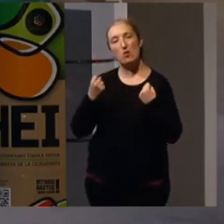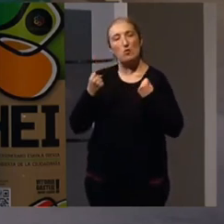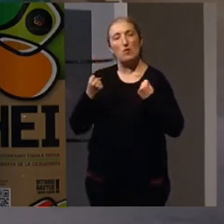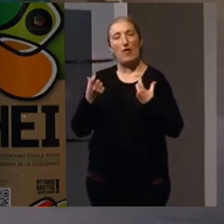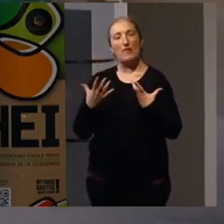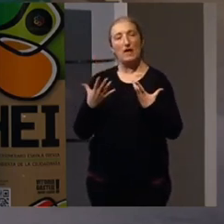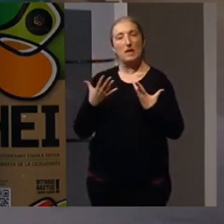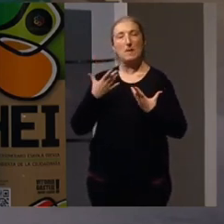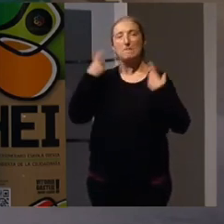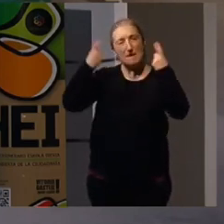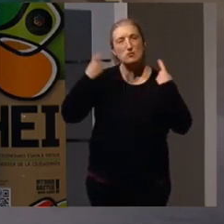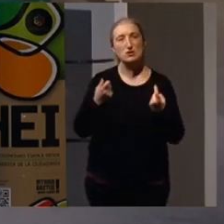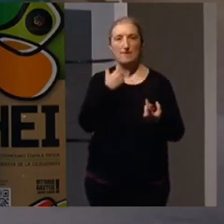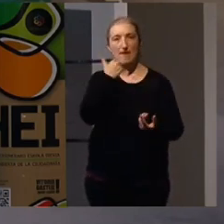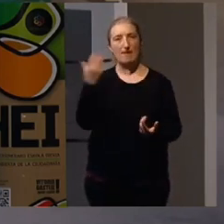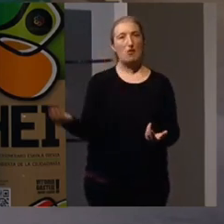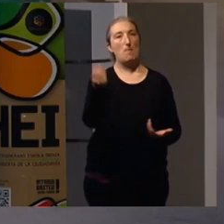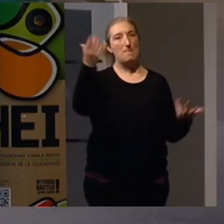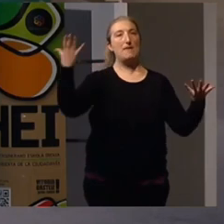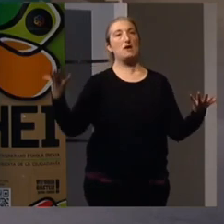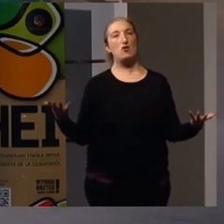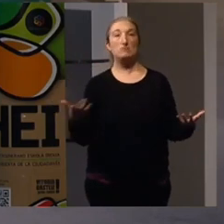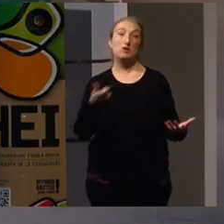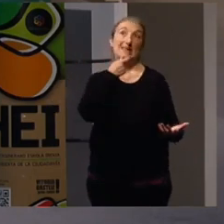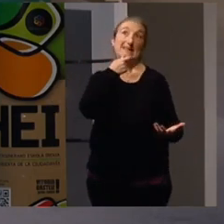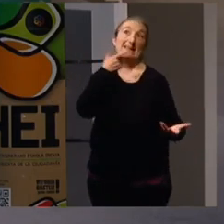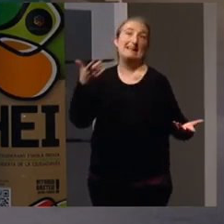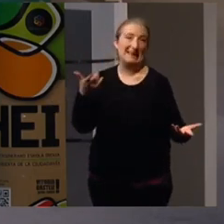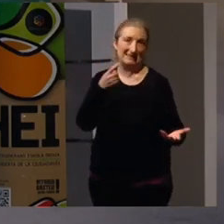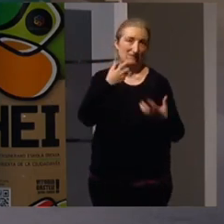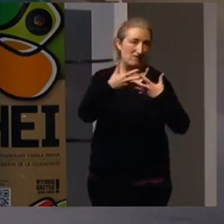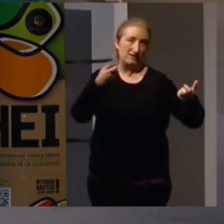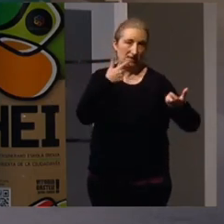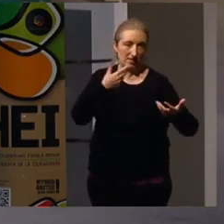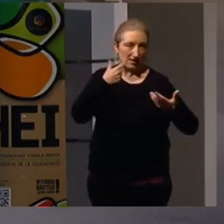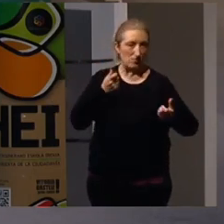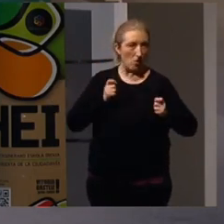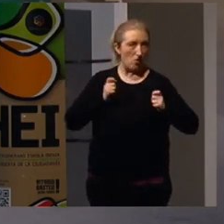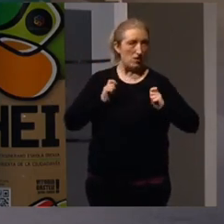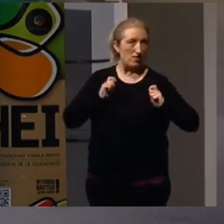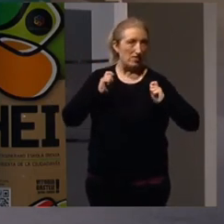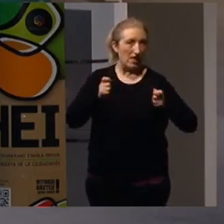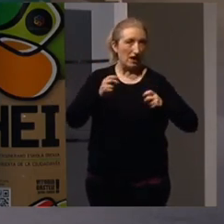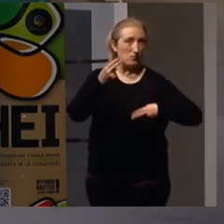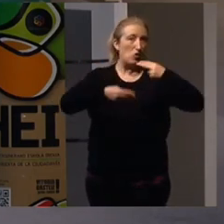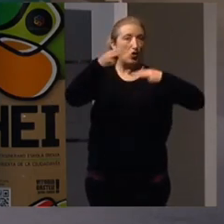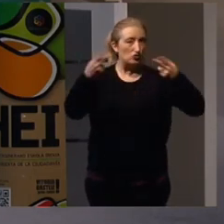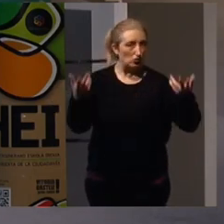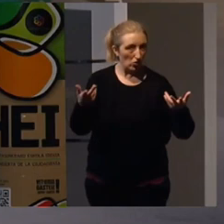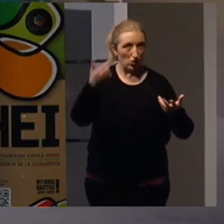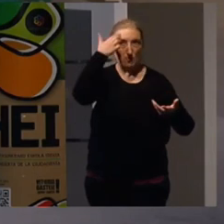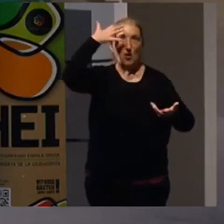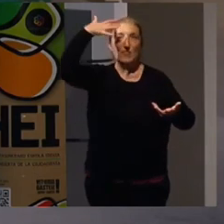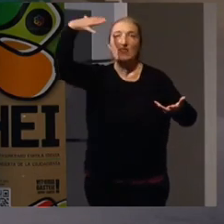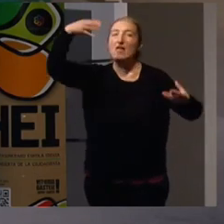ideales y de vamos a intentar, ¿no? Este dream big que dicen los ingleses, vamos a intentar construir cosas y vamos a intentar movernos hacia grandes